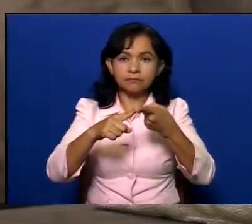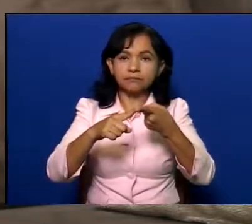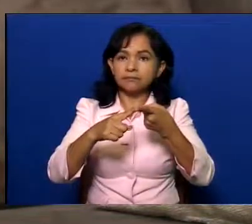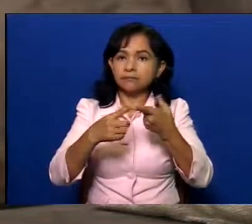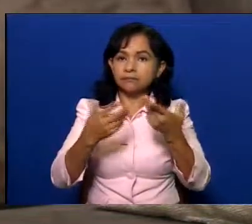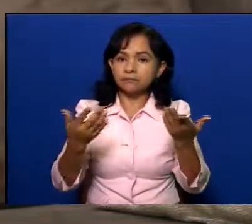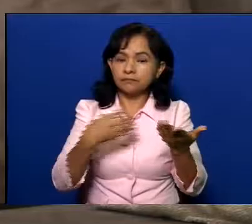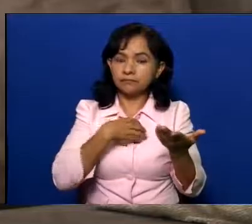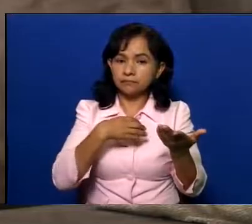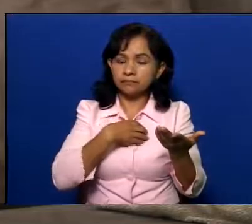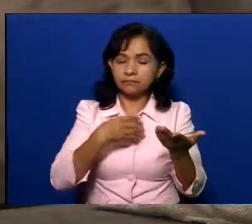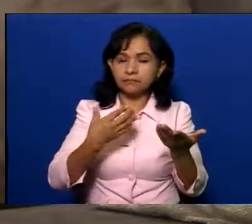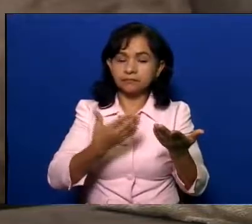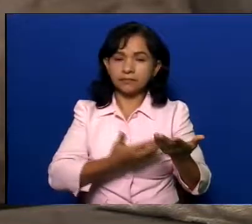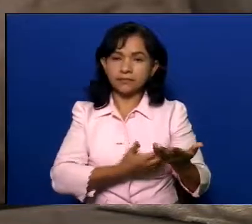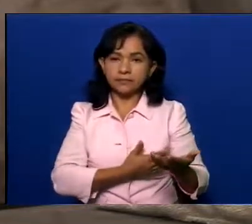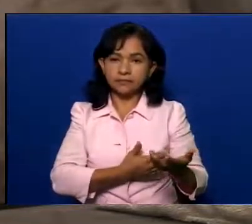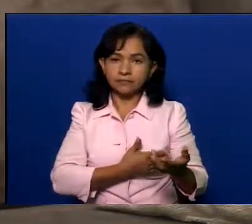corte.